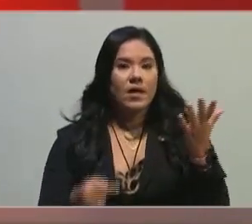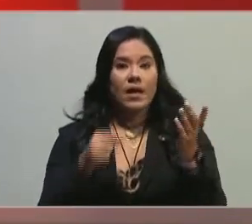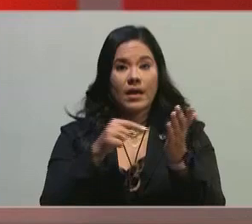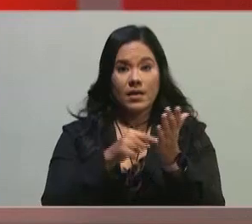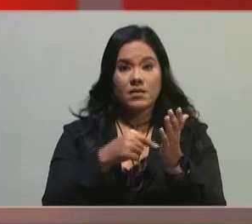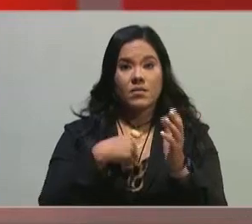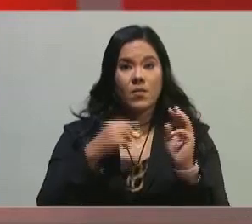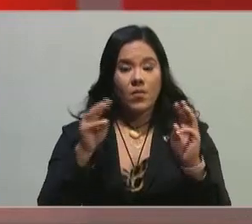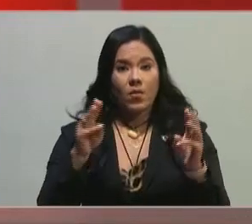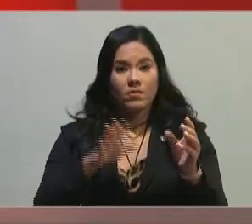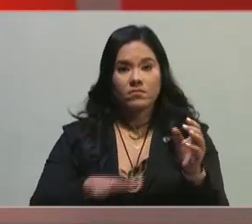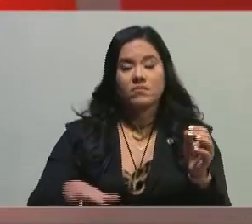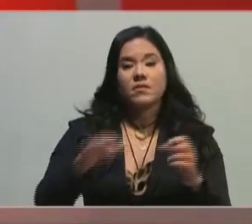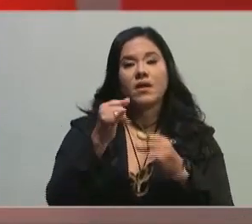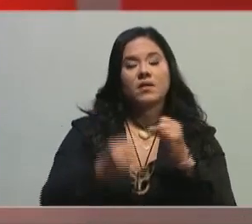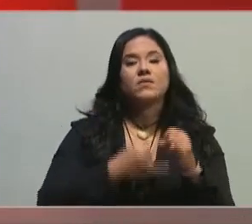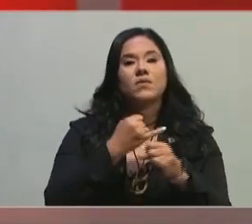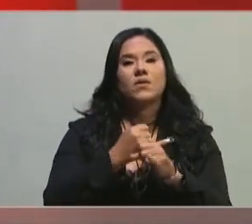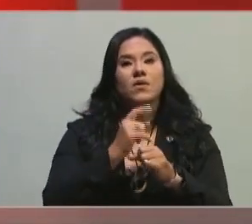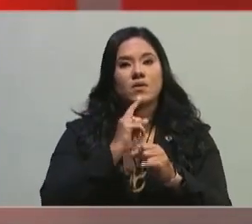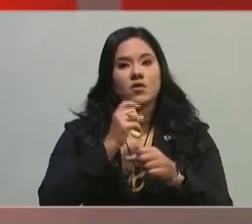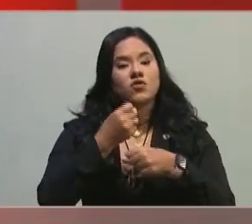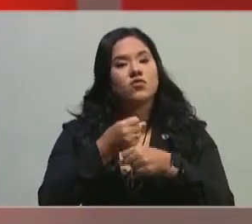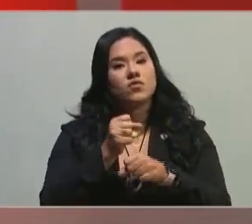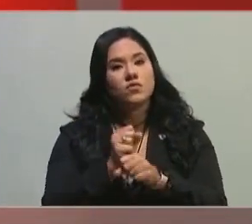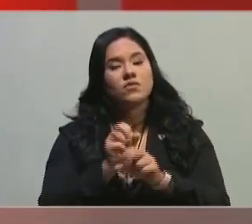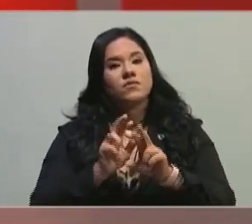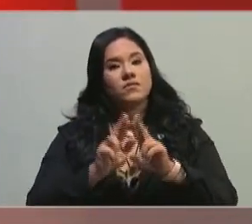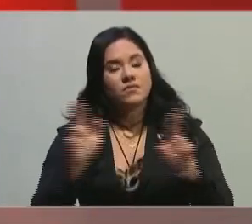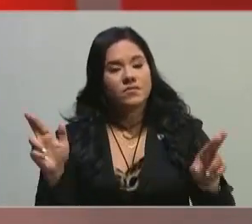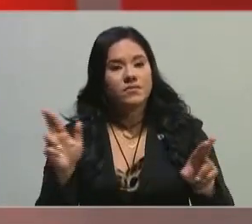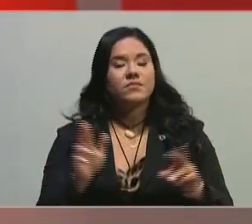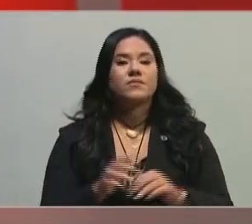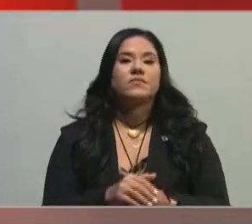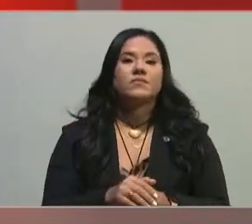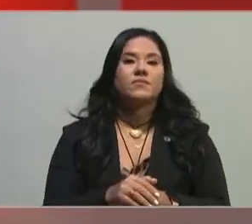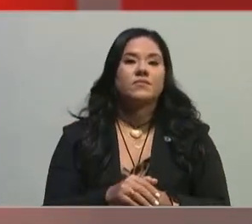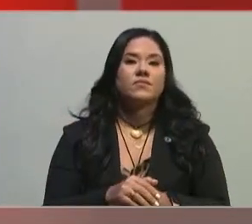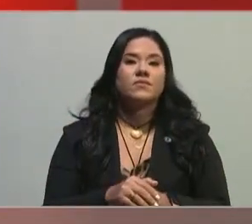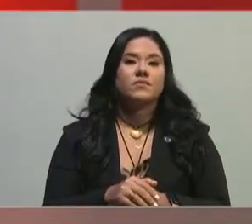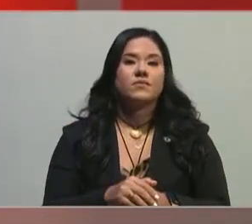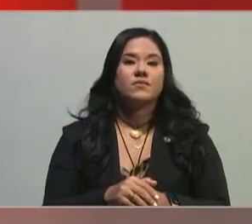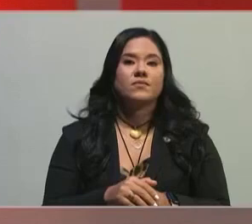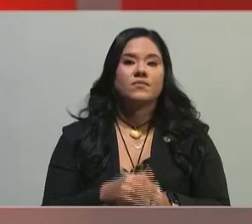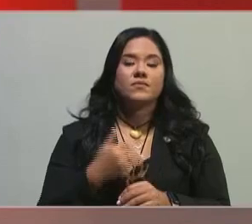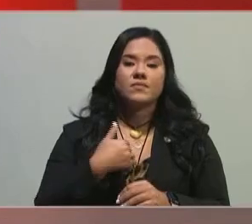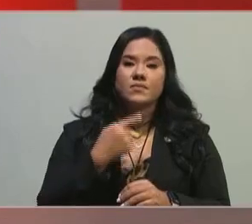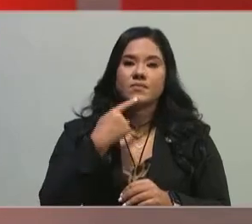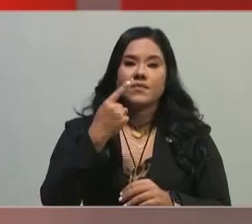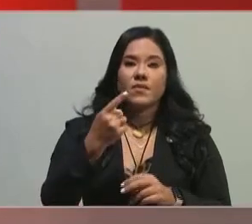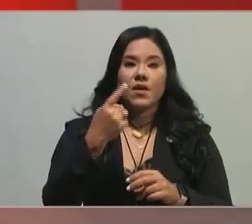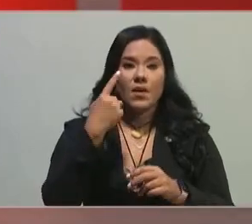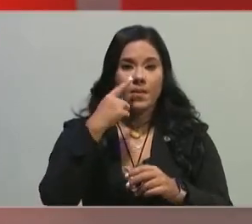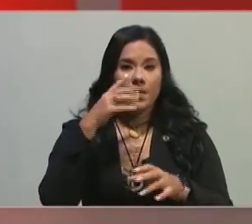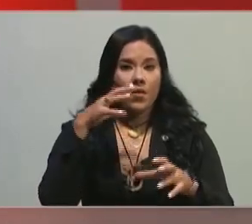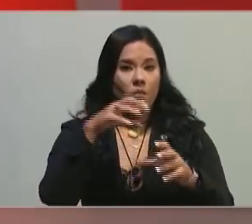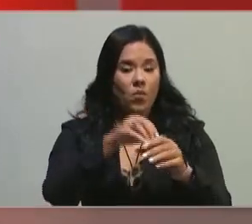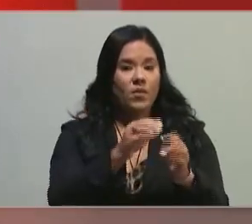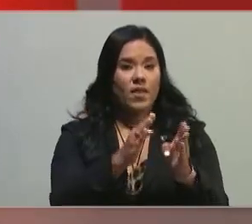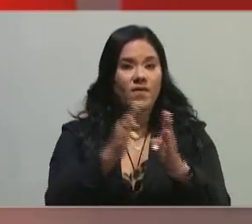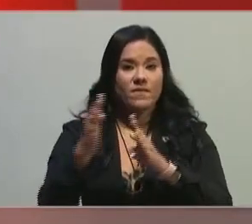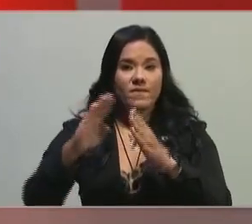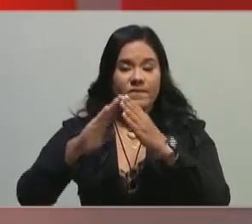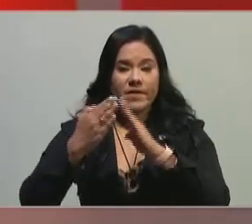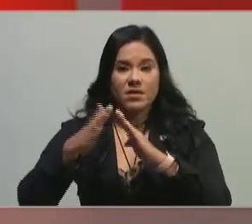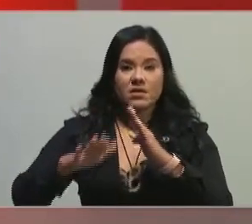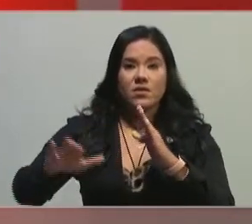manera haya una inclusión social dira directamente con la juntas de vecinos te decía que con la juntas de vecinos nosotros